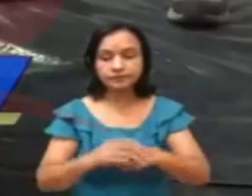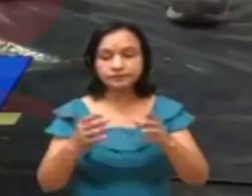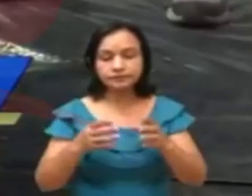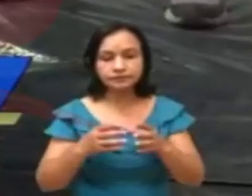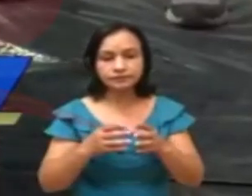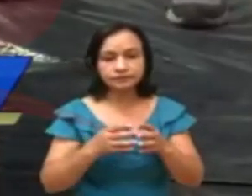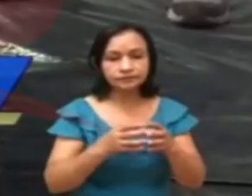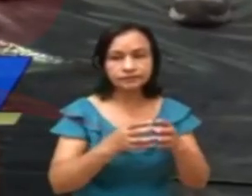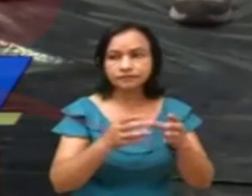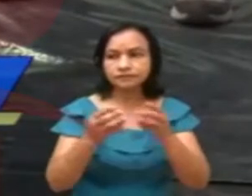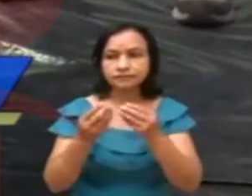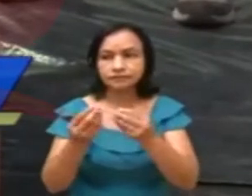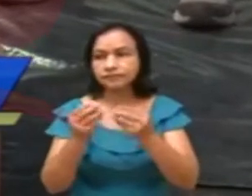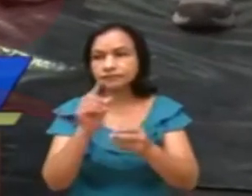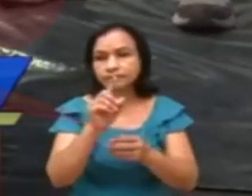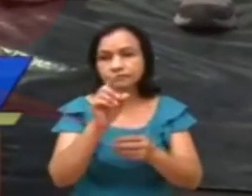movilizado